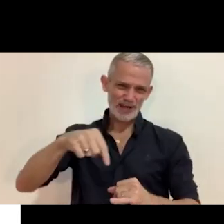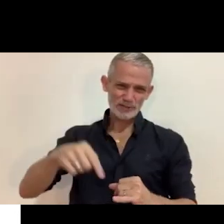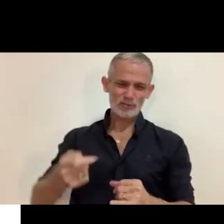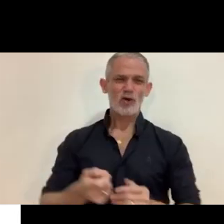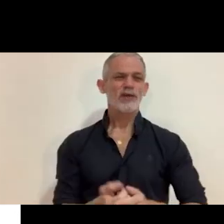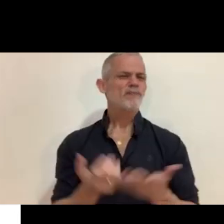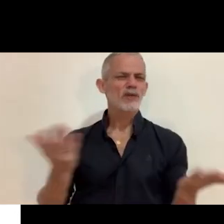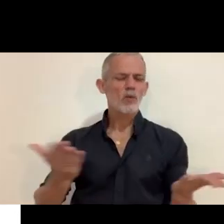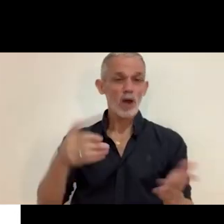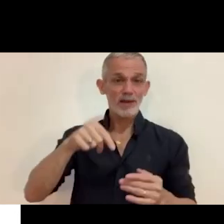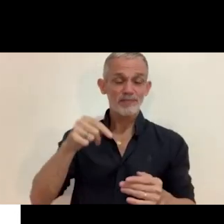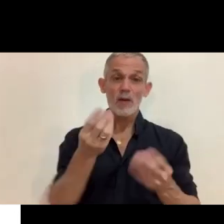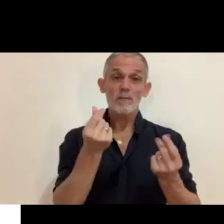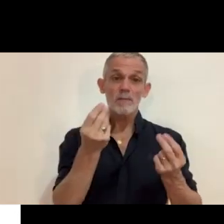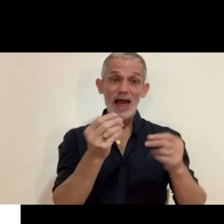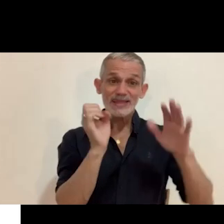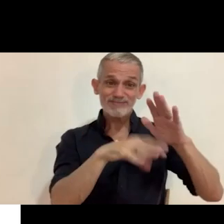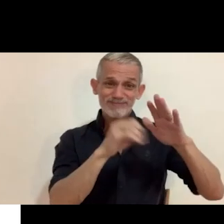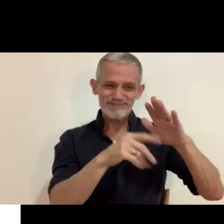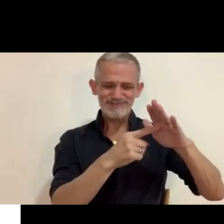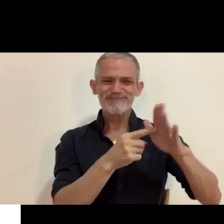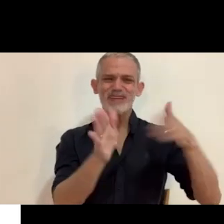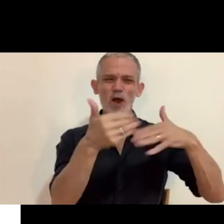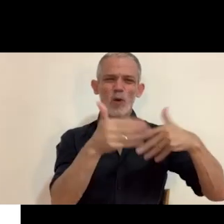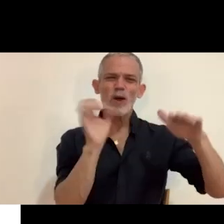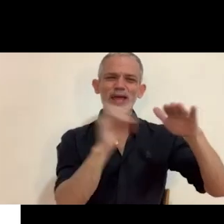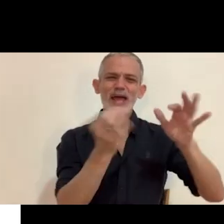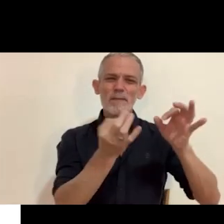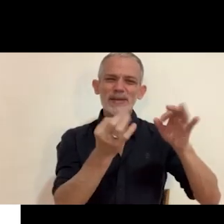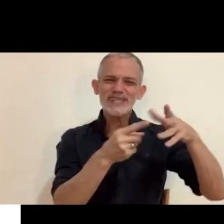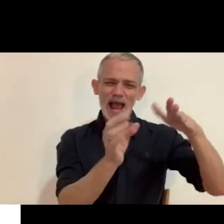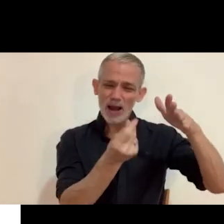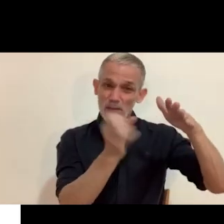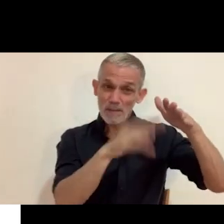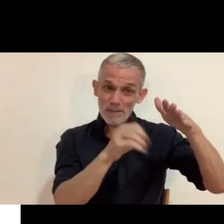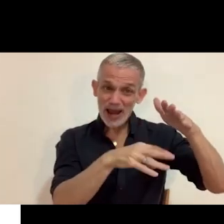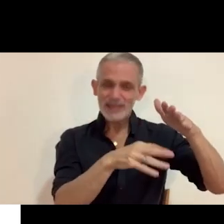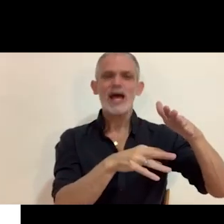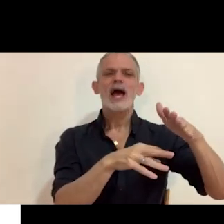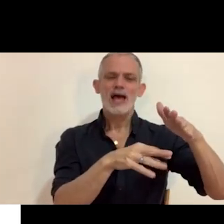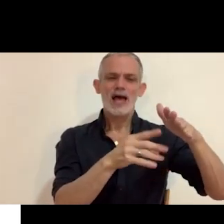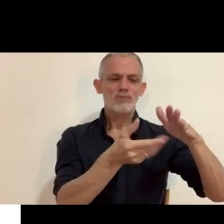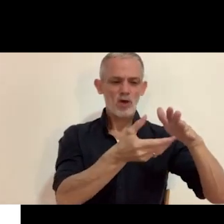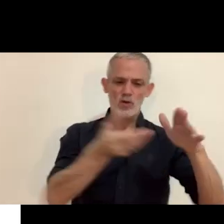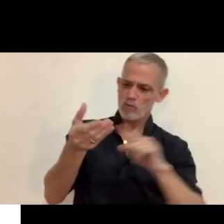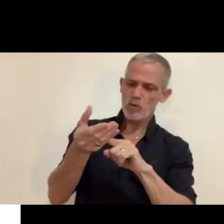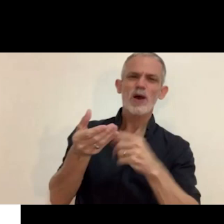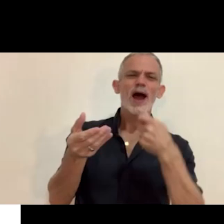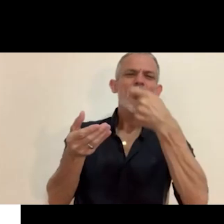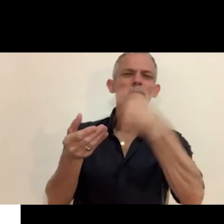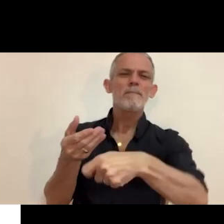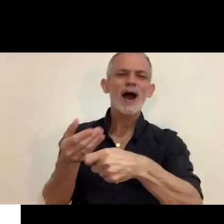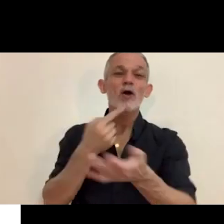es que estos fondos que estén depositados en la cuenta especial no se podrán afectar al pago del